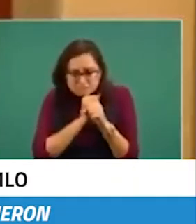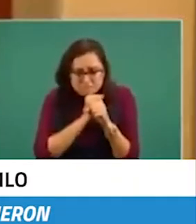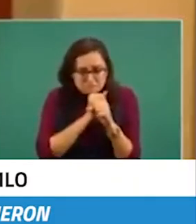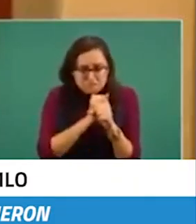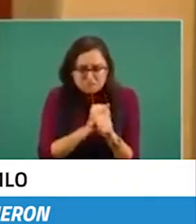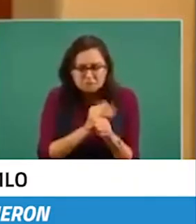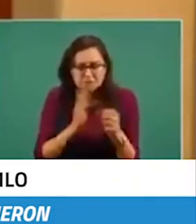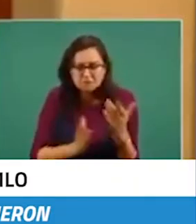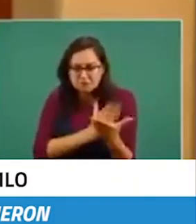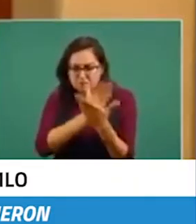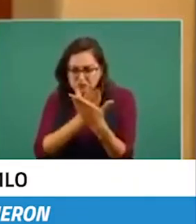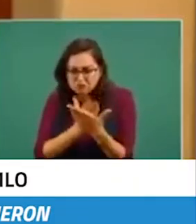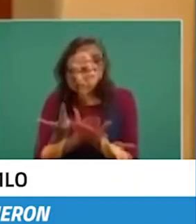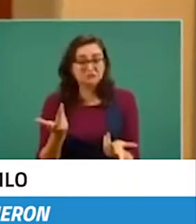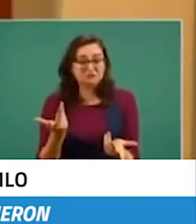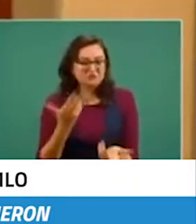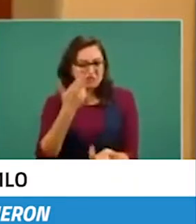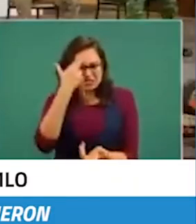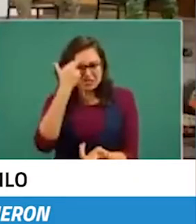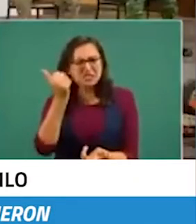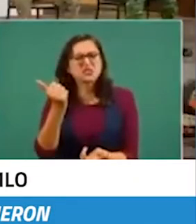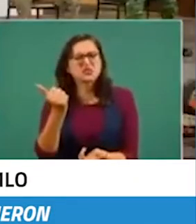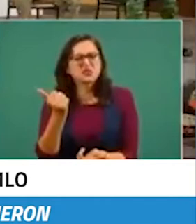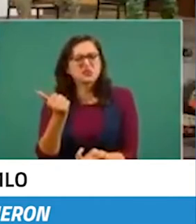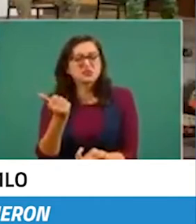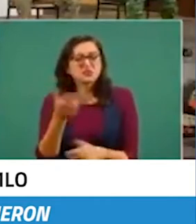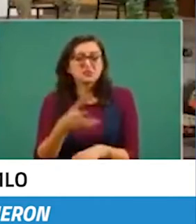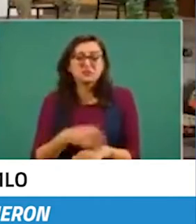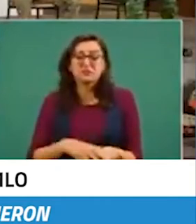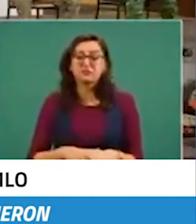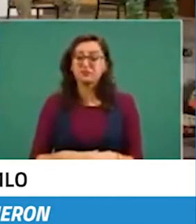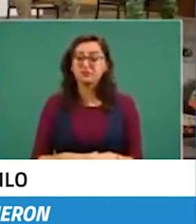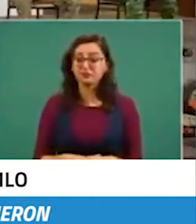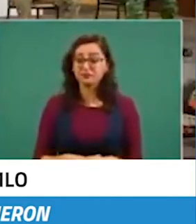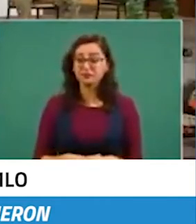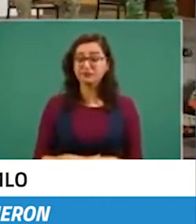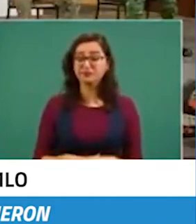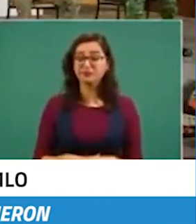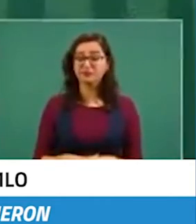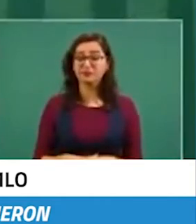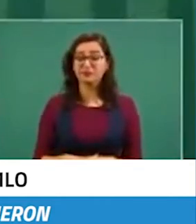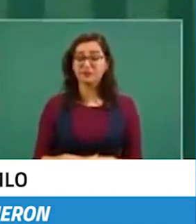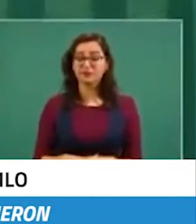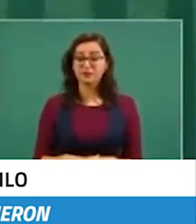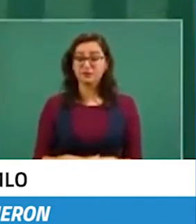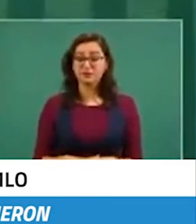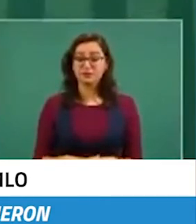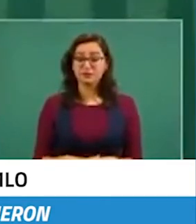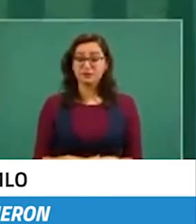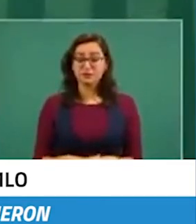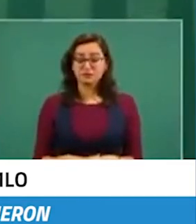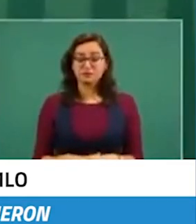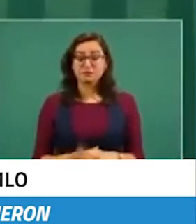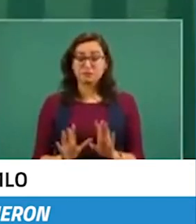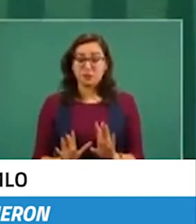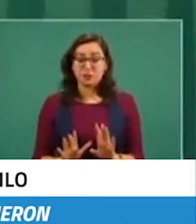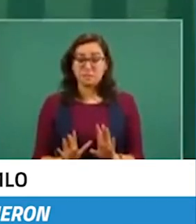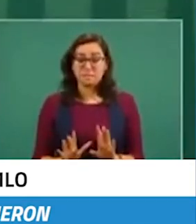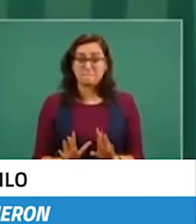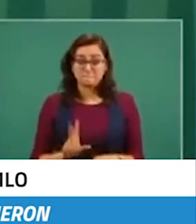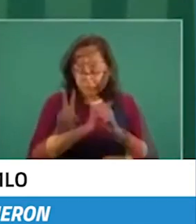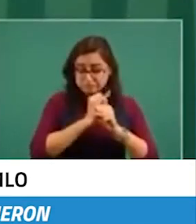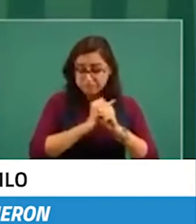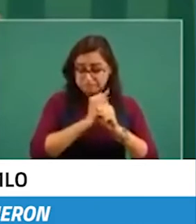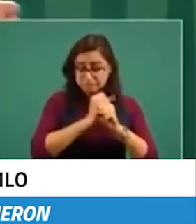sustento sin pruebas también quiero aclarar que aún cuando ya llevaba mucho tiempo con la